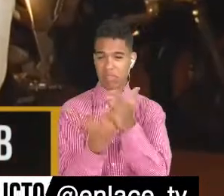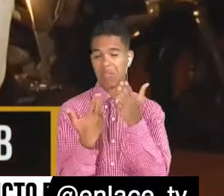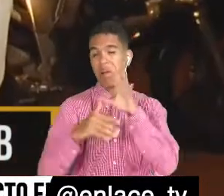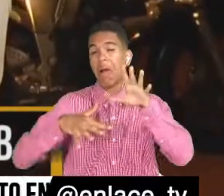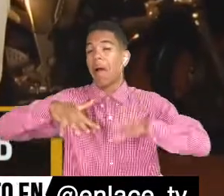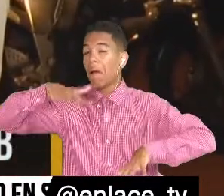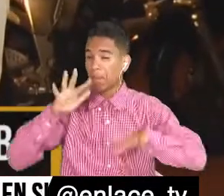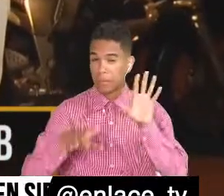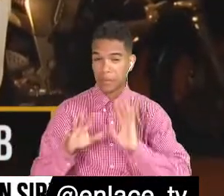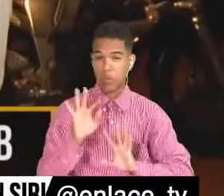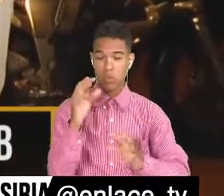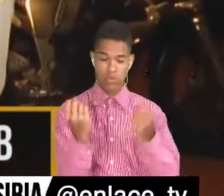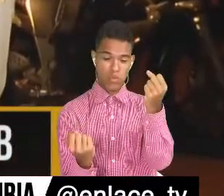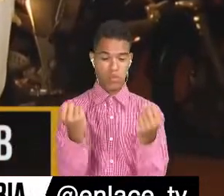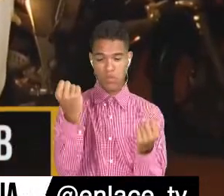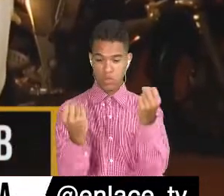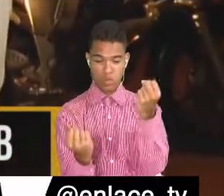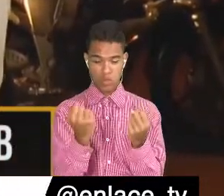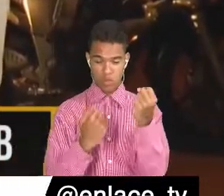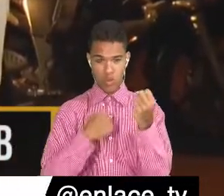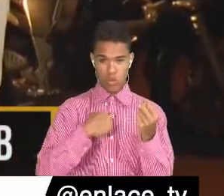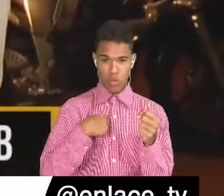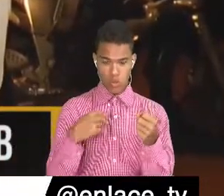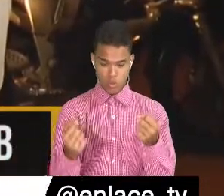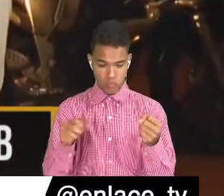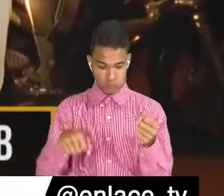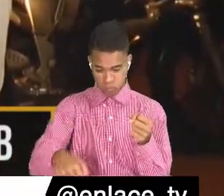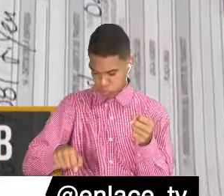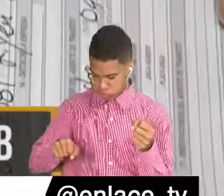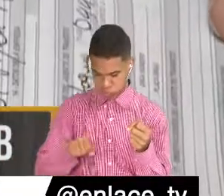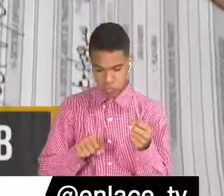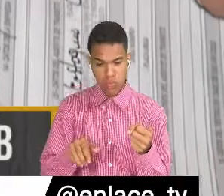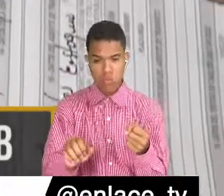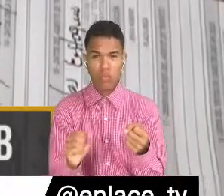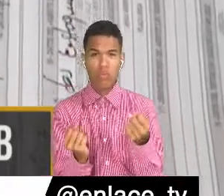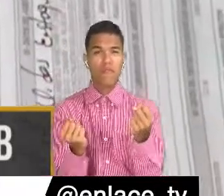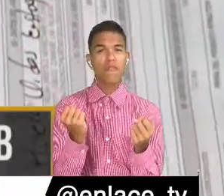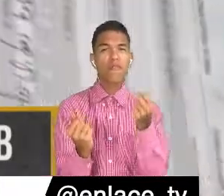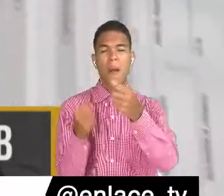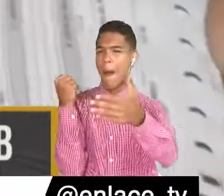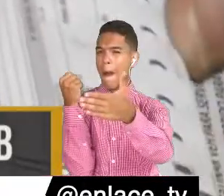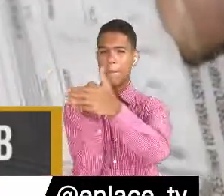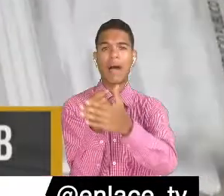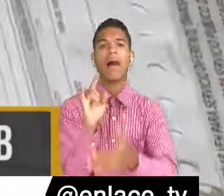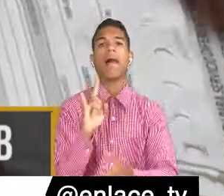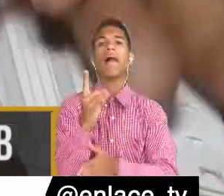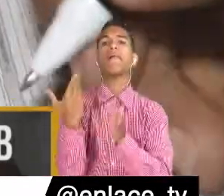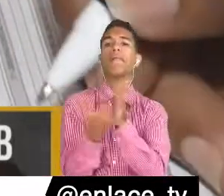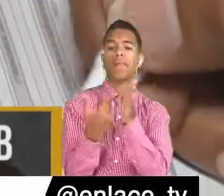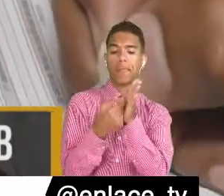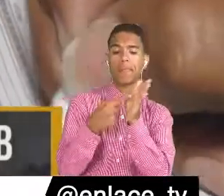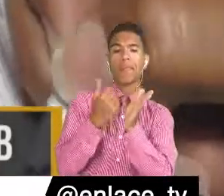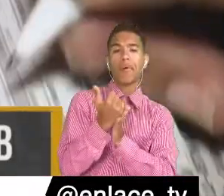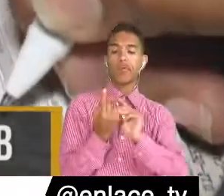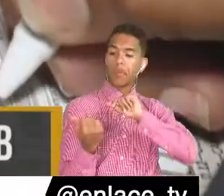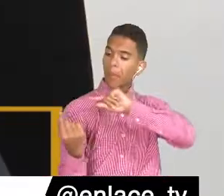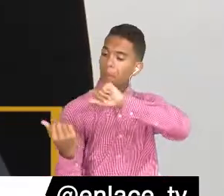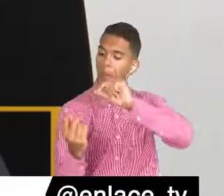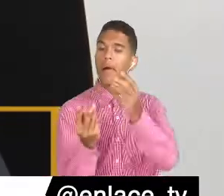vehículos, conductores que van en vehículos que no tienen seguro obligatorio se accidentan y no tienen cómo responderle a sus